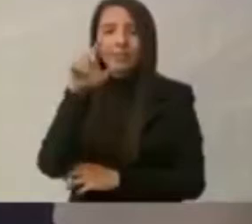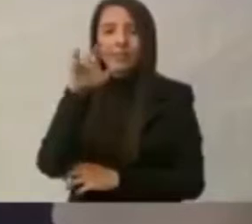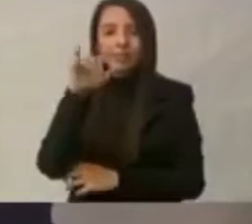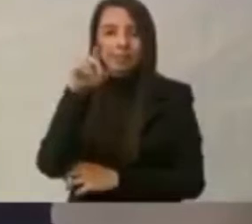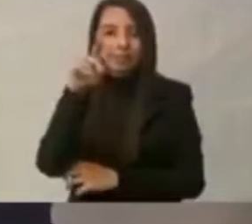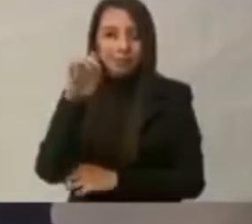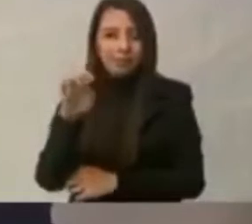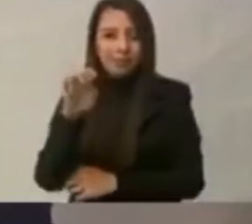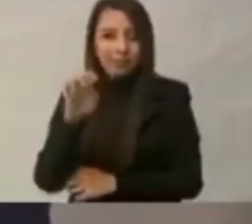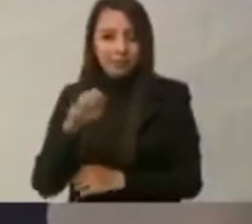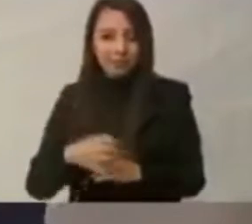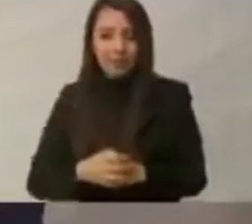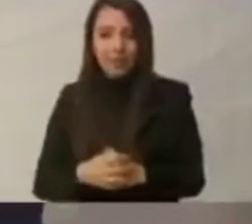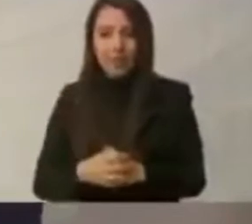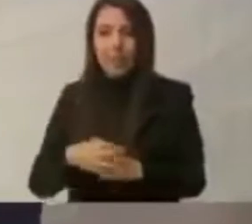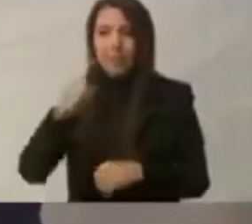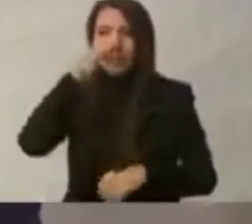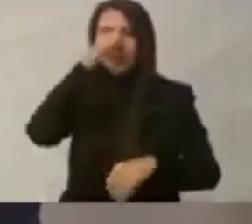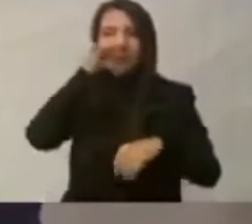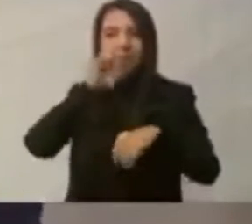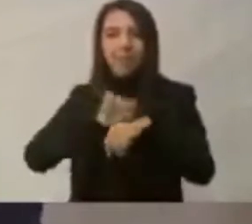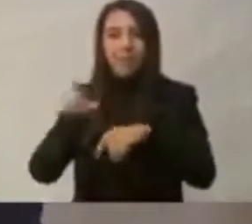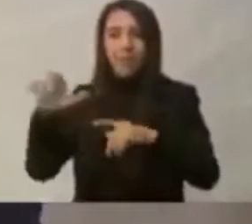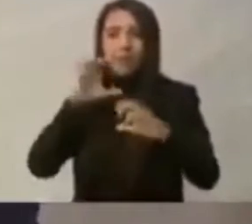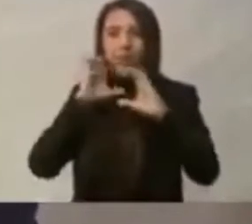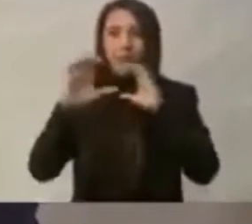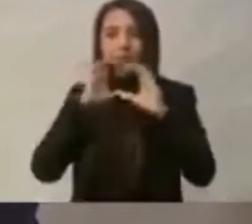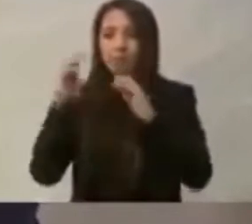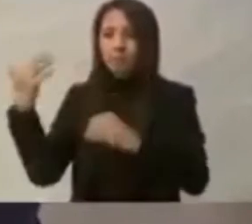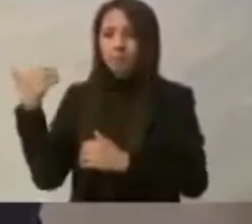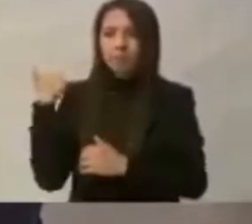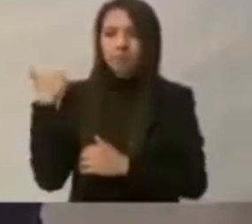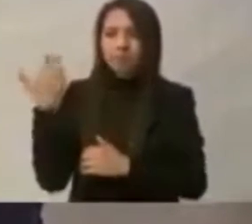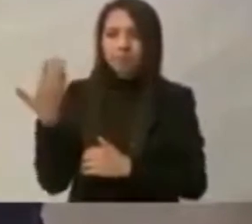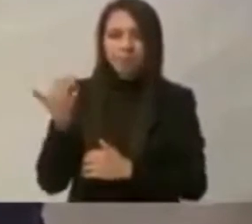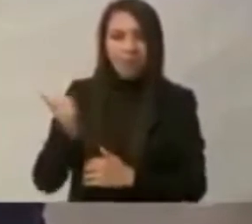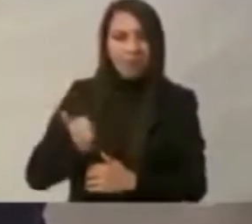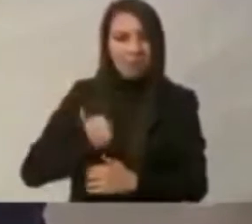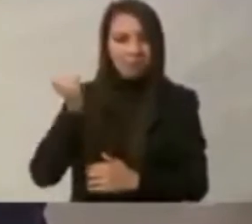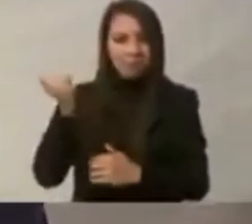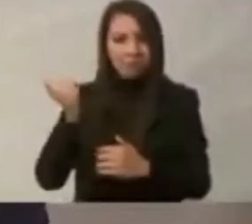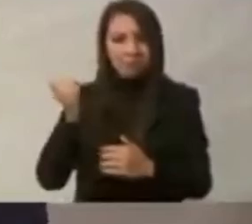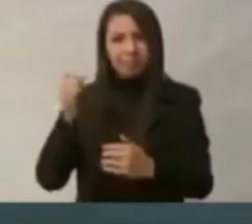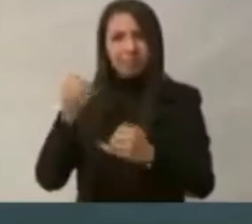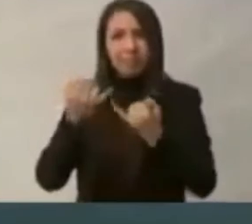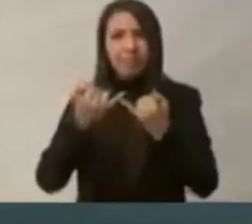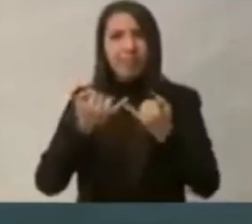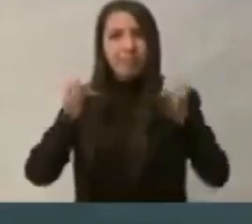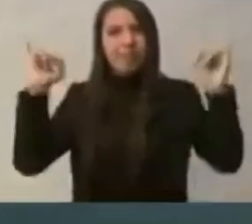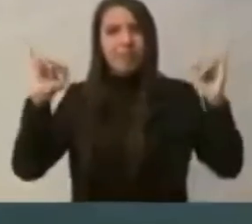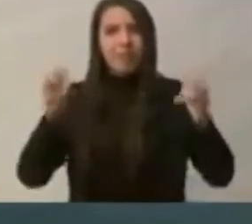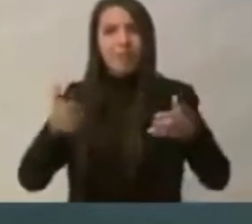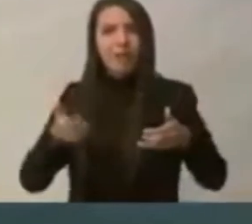proponía el secretario de Comunicaciones que inauguráramos un camino que se terminó